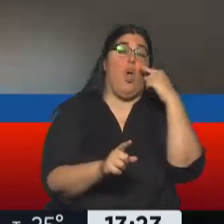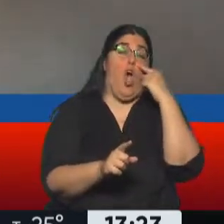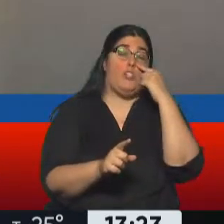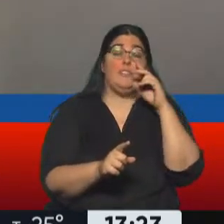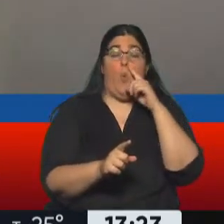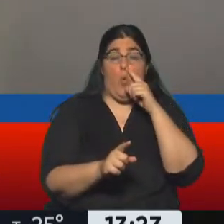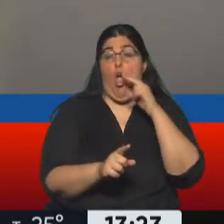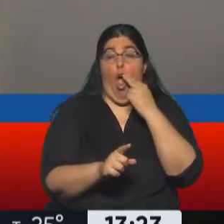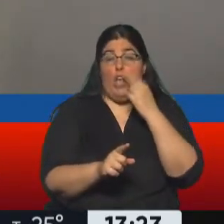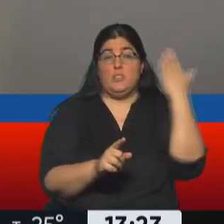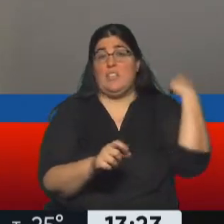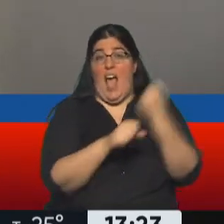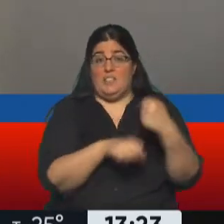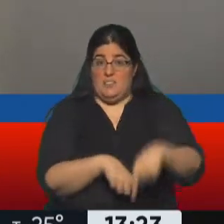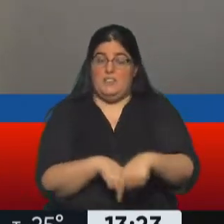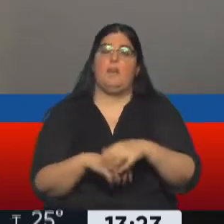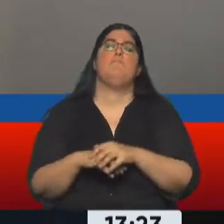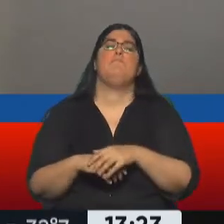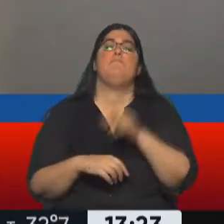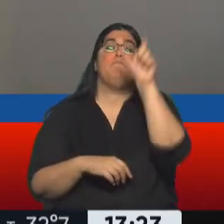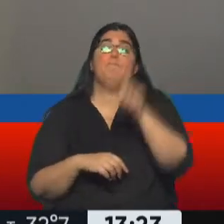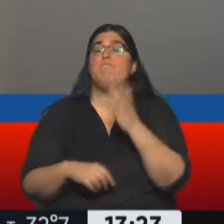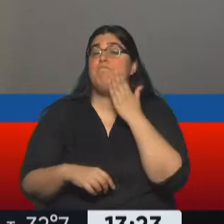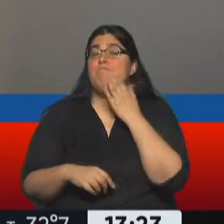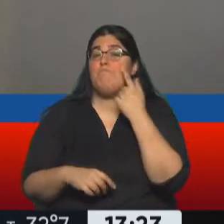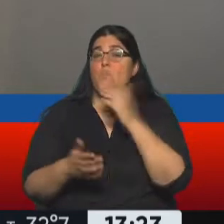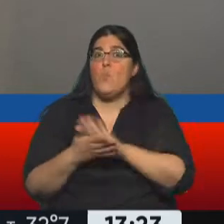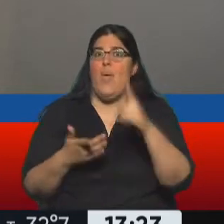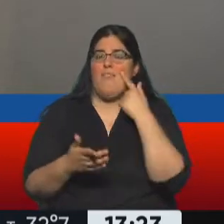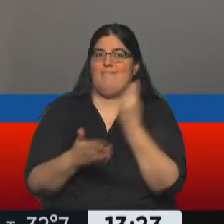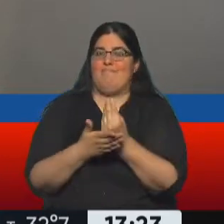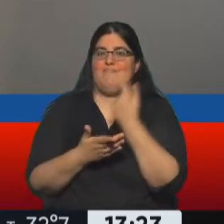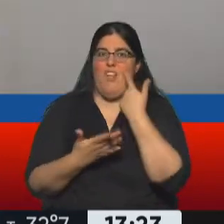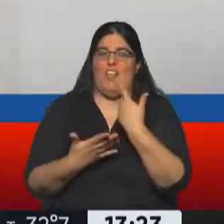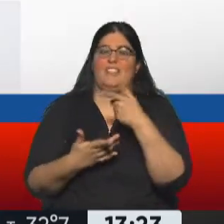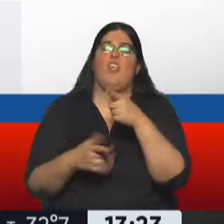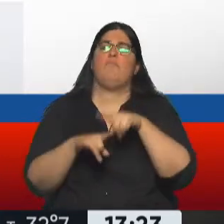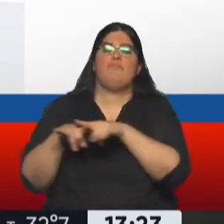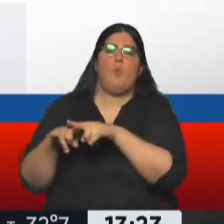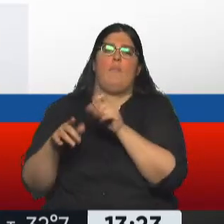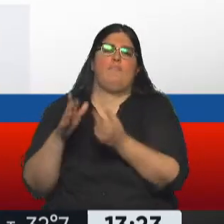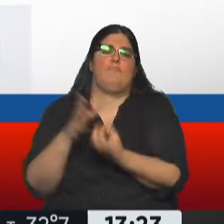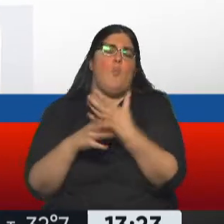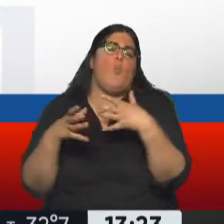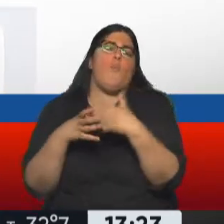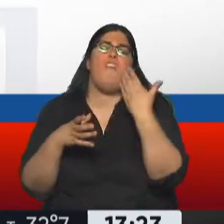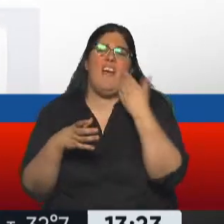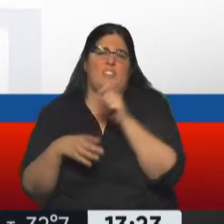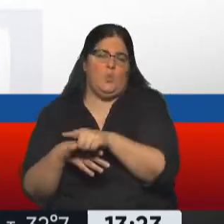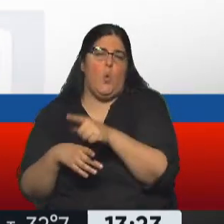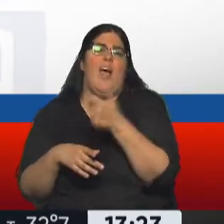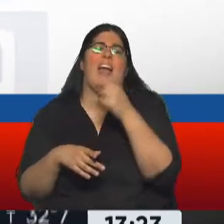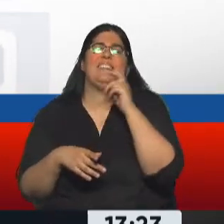julio. Junior, la nueva cara opositora, es el creador del Archipiélago, un grupo de Facebook que cuenta con